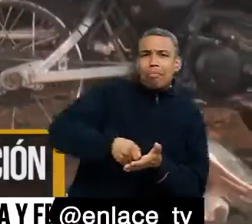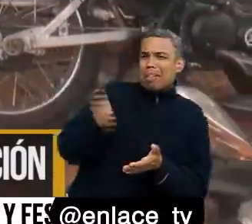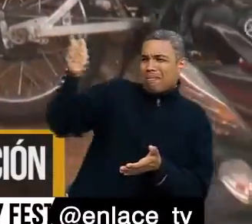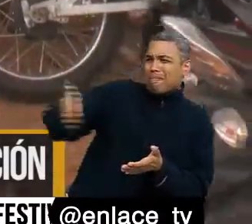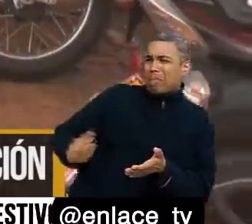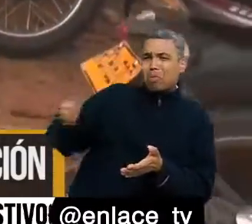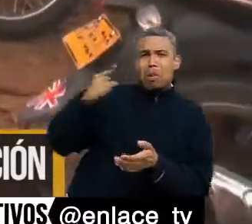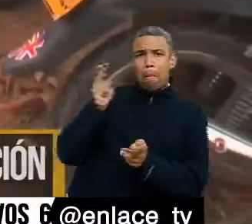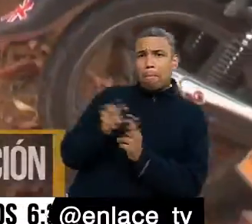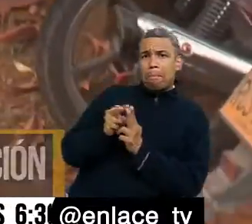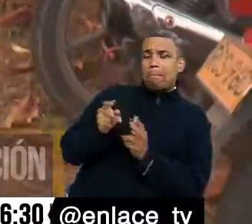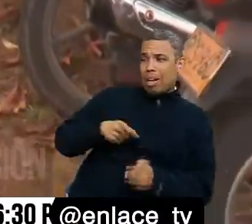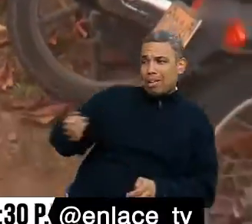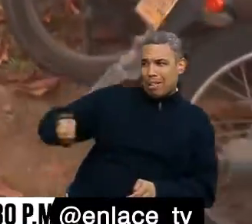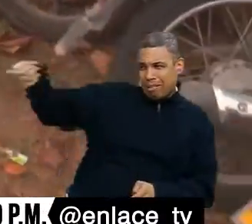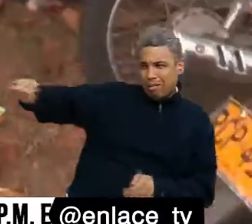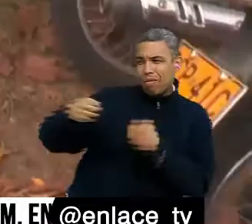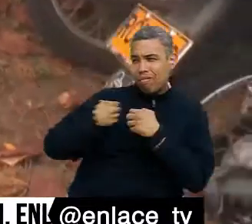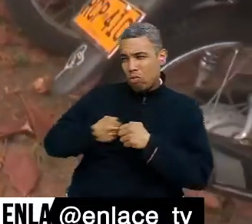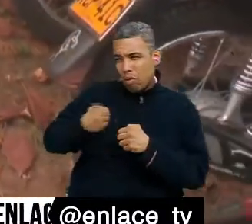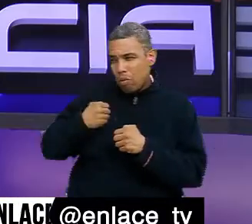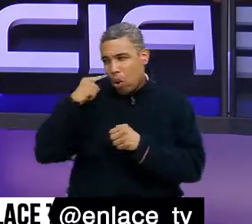y dejarla con el respectivo seguro.